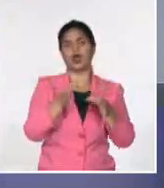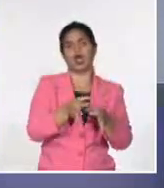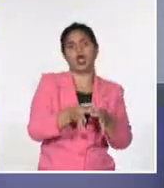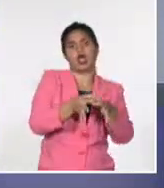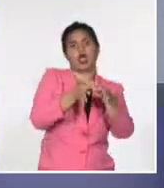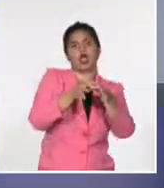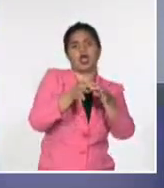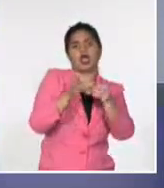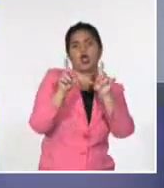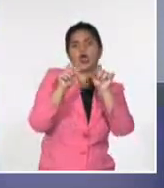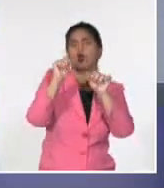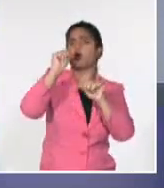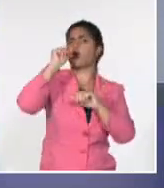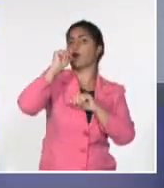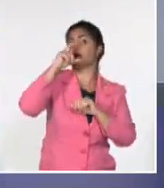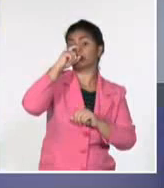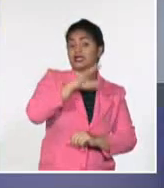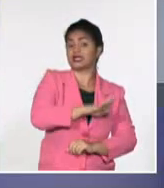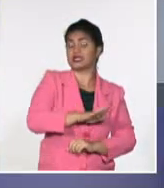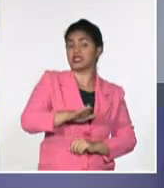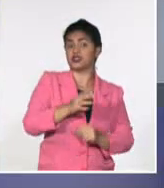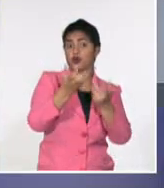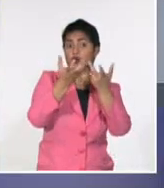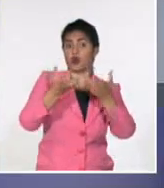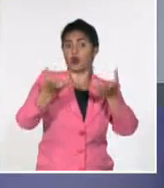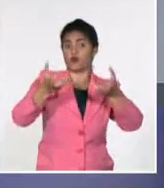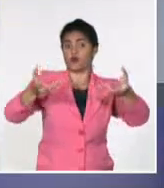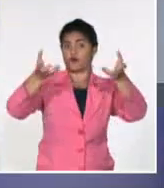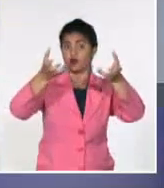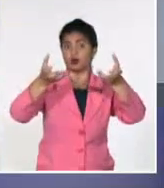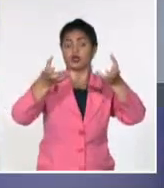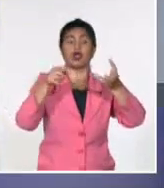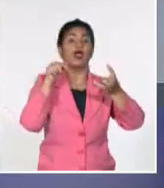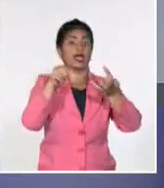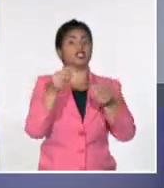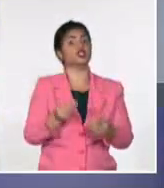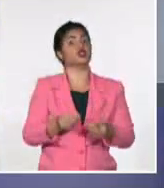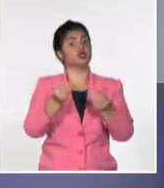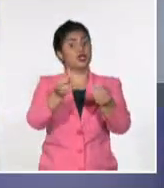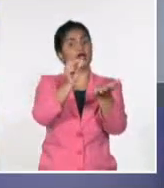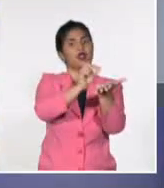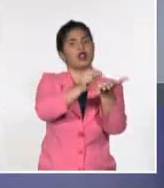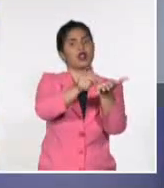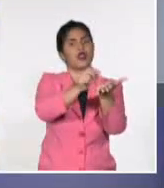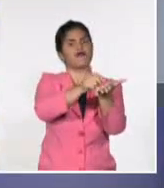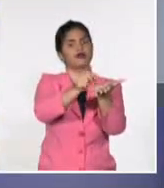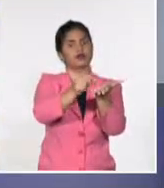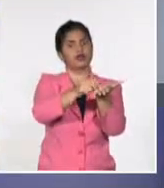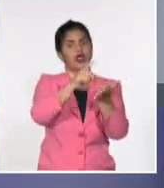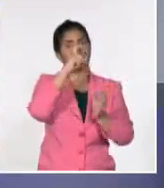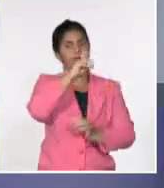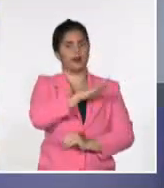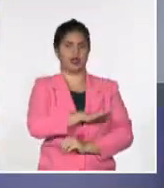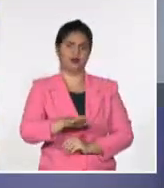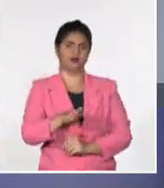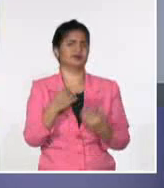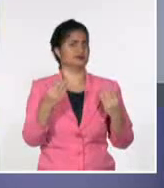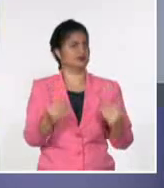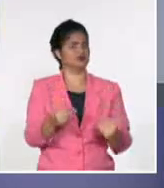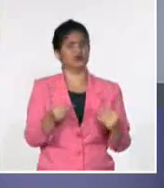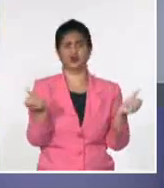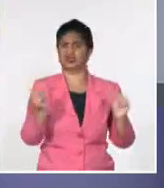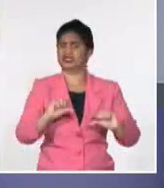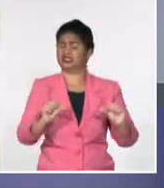es uno de los productos que reciben los niños cubanos como parte de la canasta familiar normada. Irregularidades, Gisela, en su